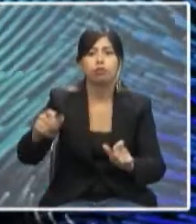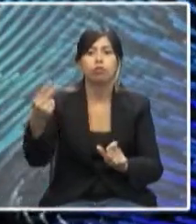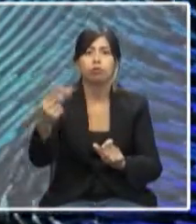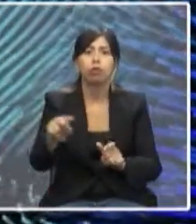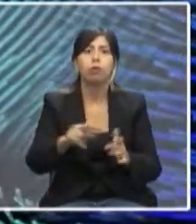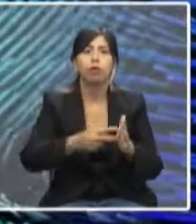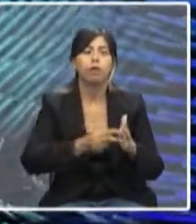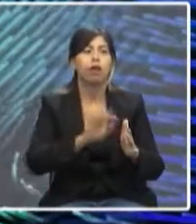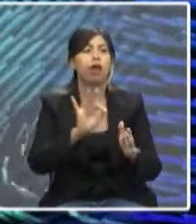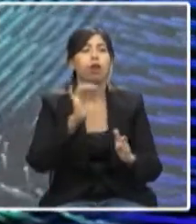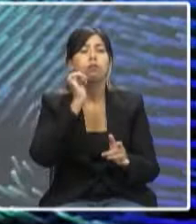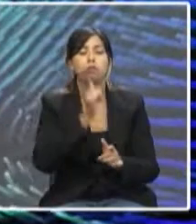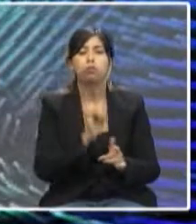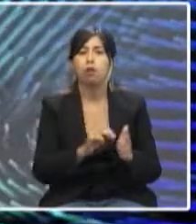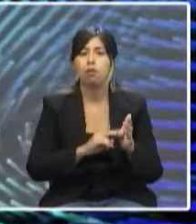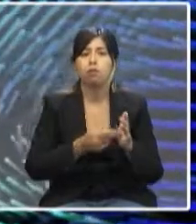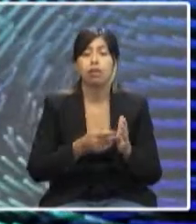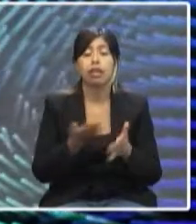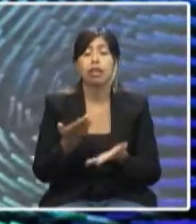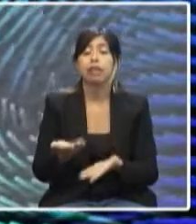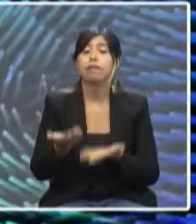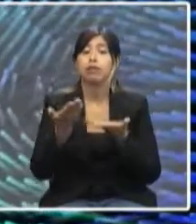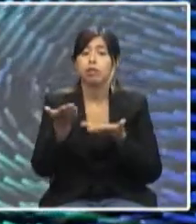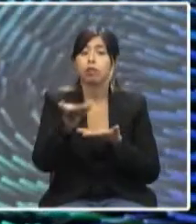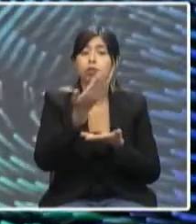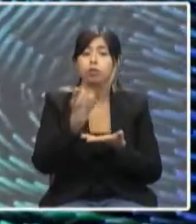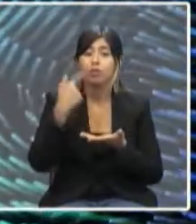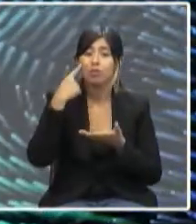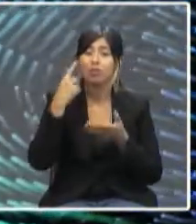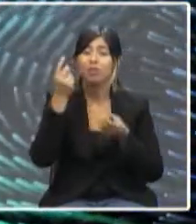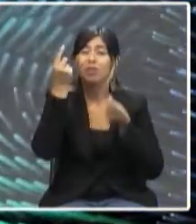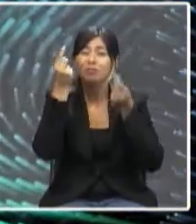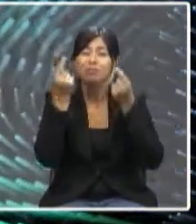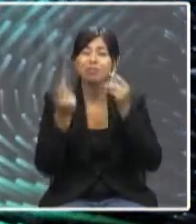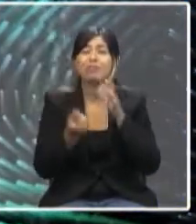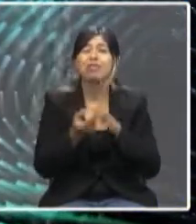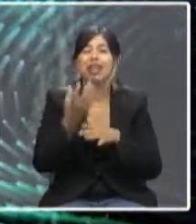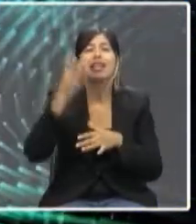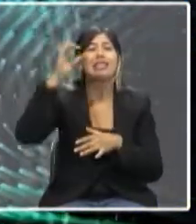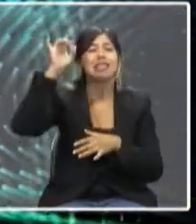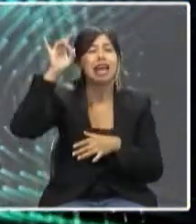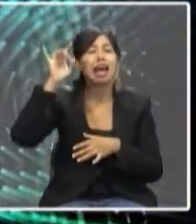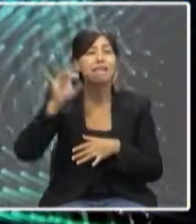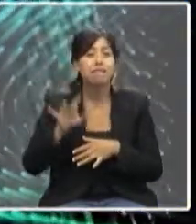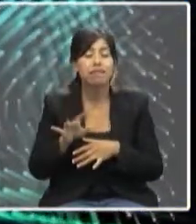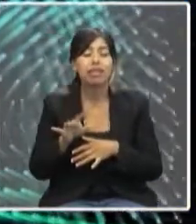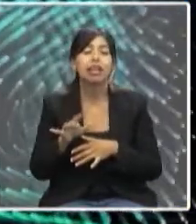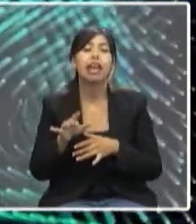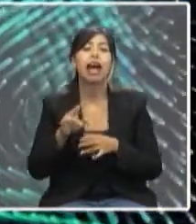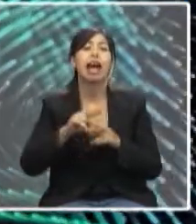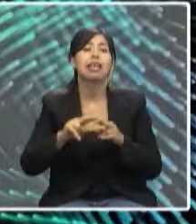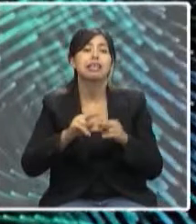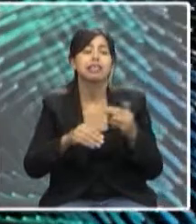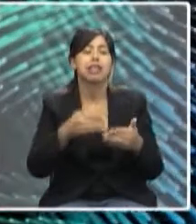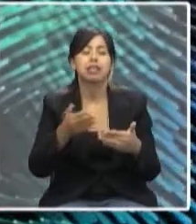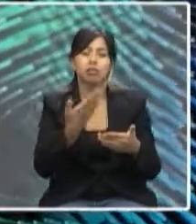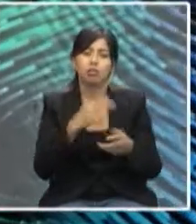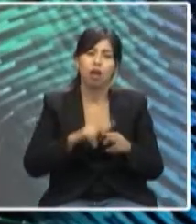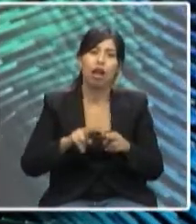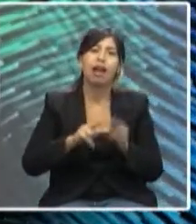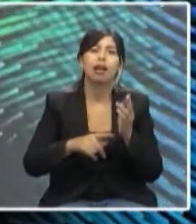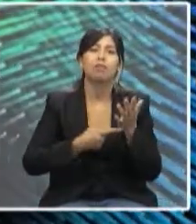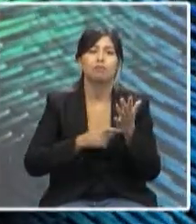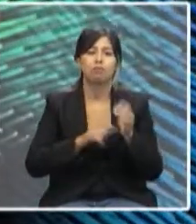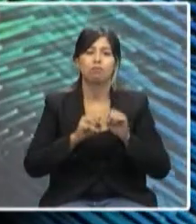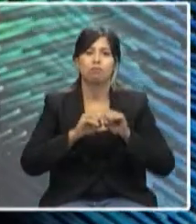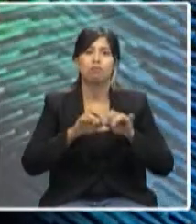una invitación a que exportemos ese know-how, ese saber hacer, y a que comencemos a desarrollar tecnología y a liderar compañías